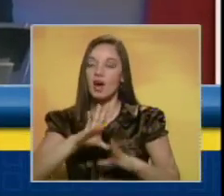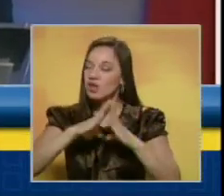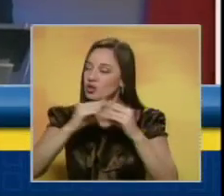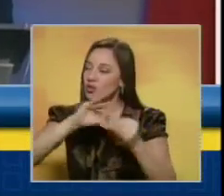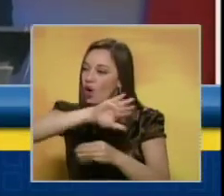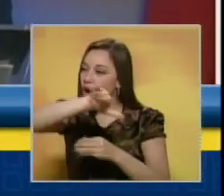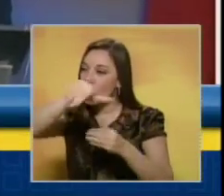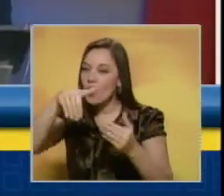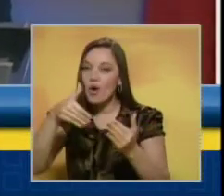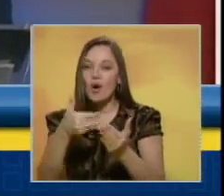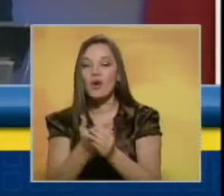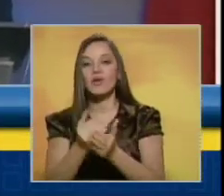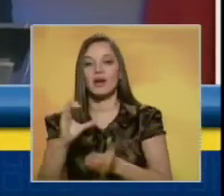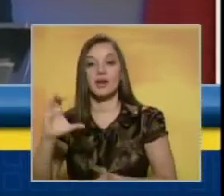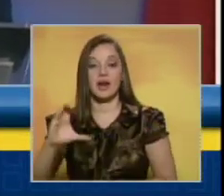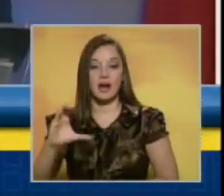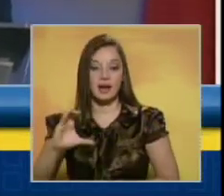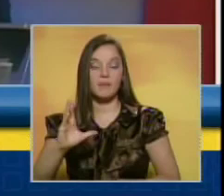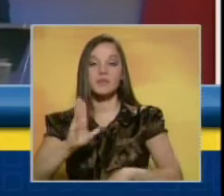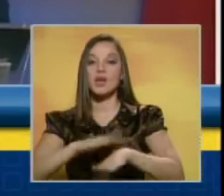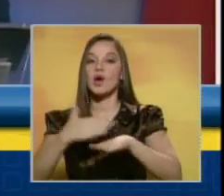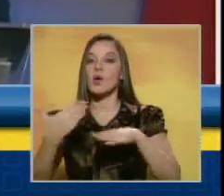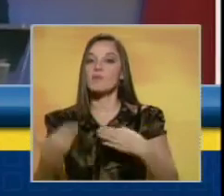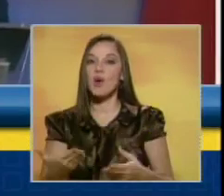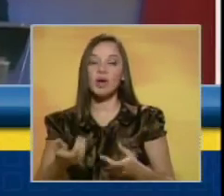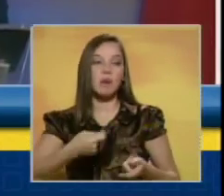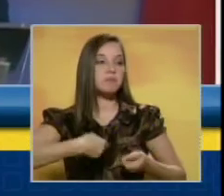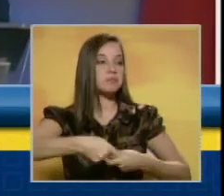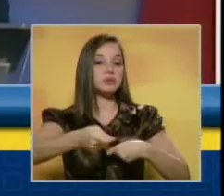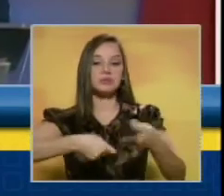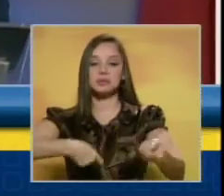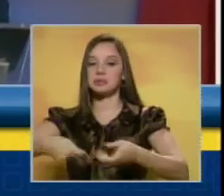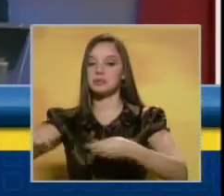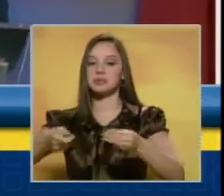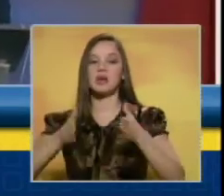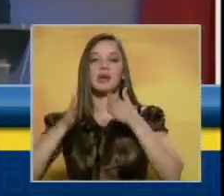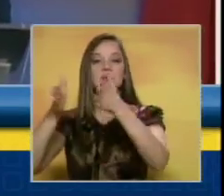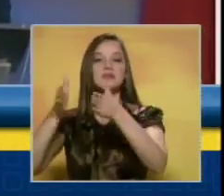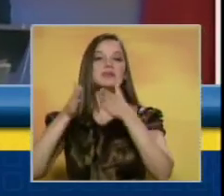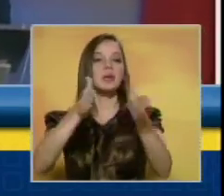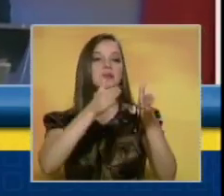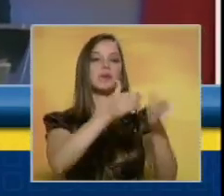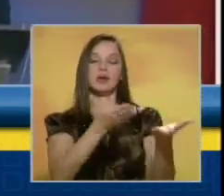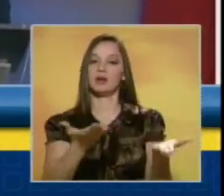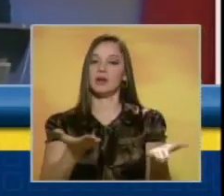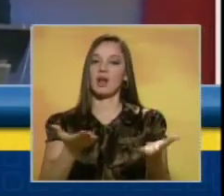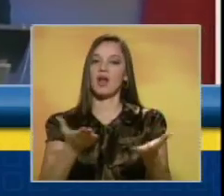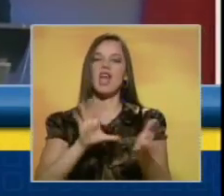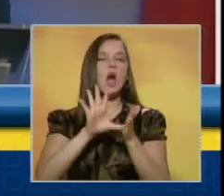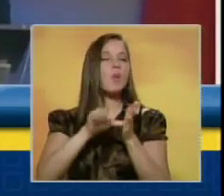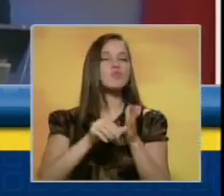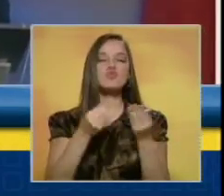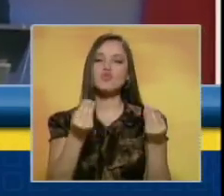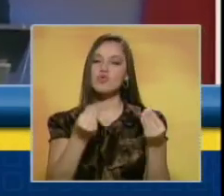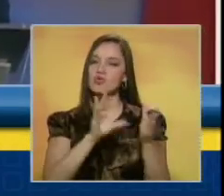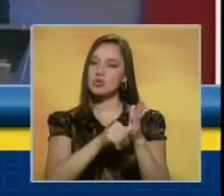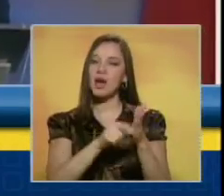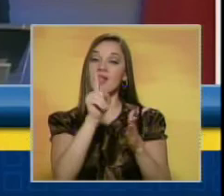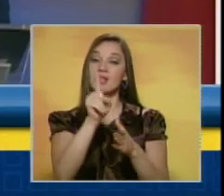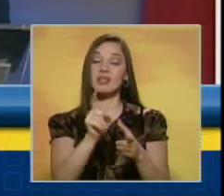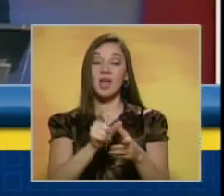metropolitana, víctimas del despilfarro, de la regadera y de la voraz corrupción de